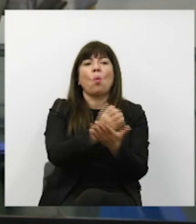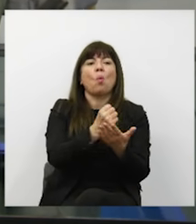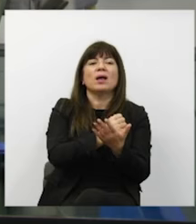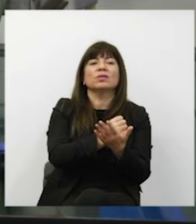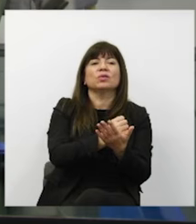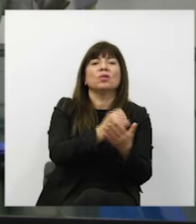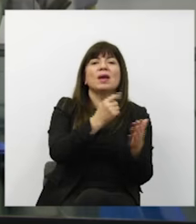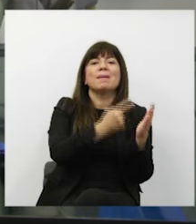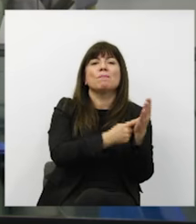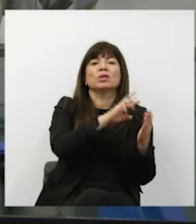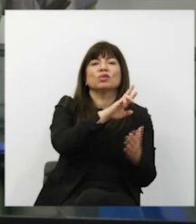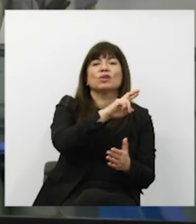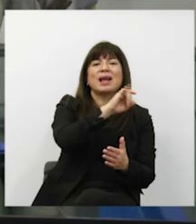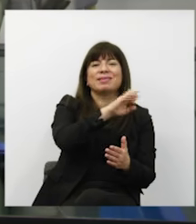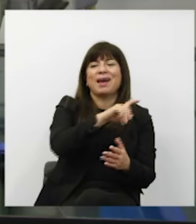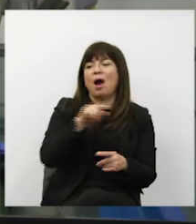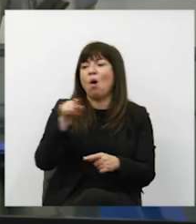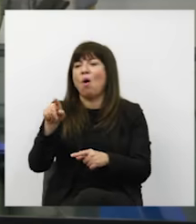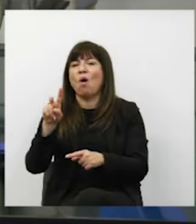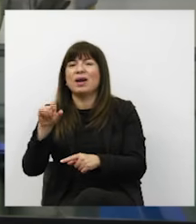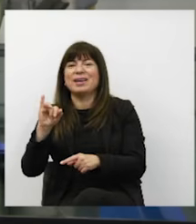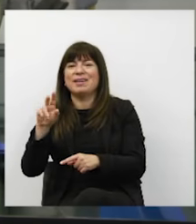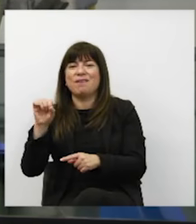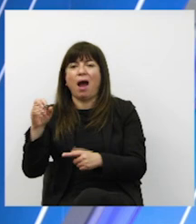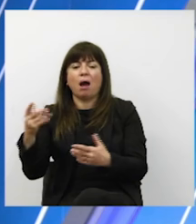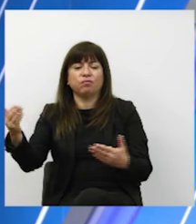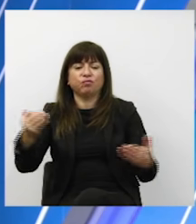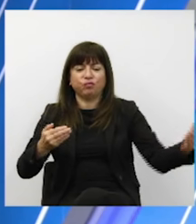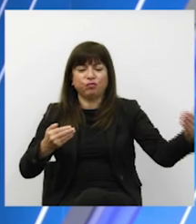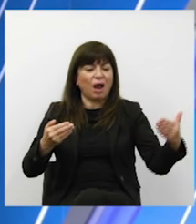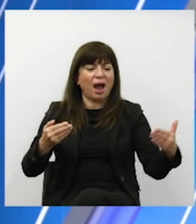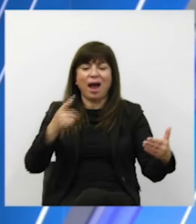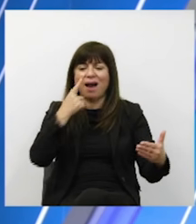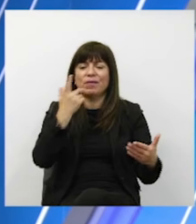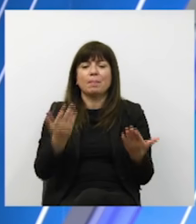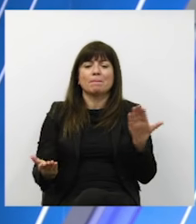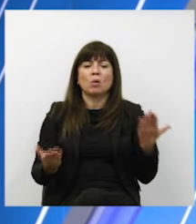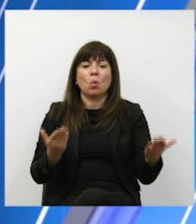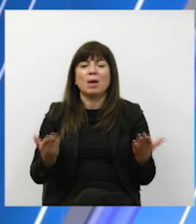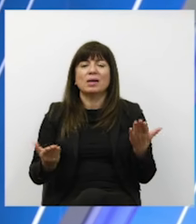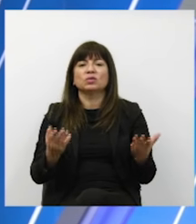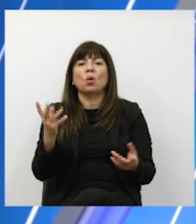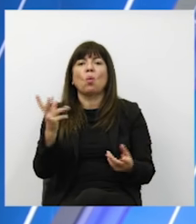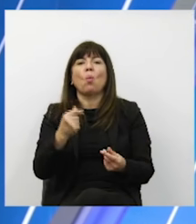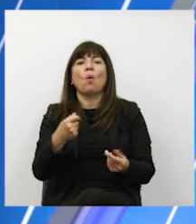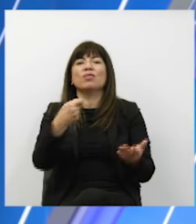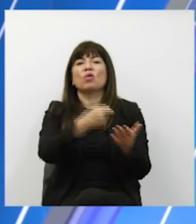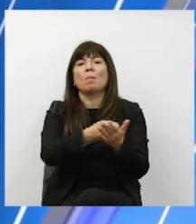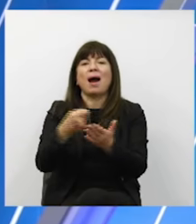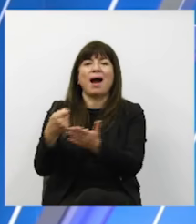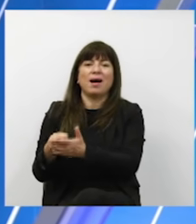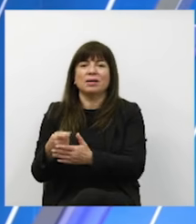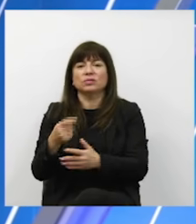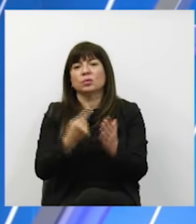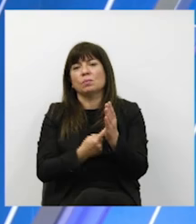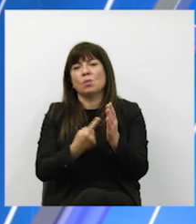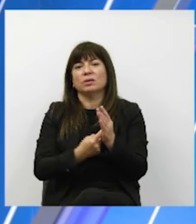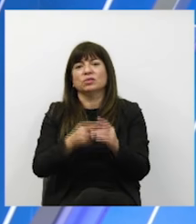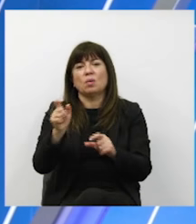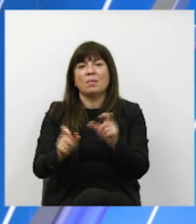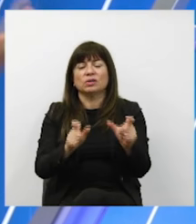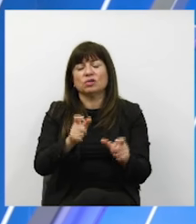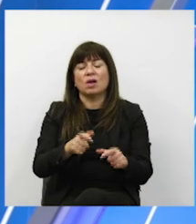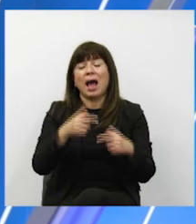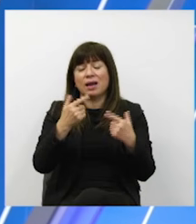la renta y cuánto cobramos en IVA para ver cuánto realmente está pagando las personas de impuestos. Así que yo creo que ahí